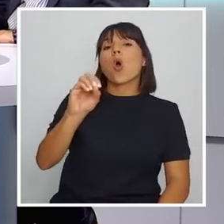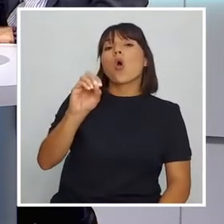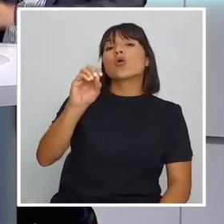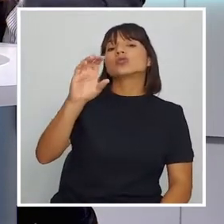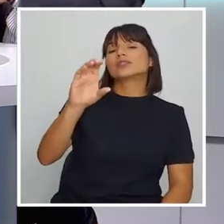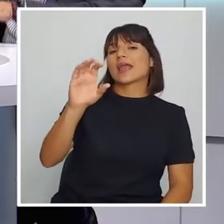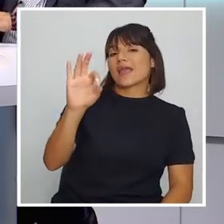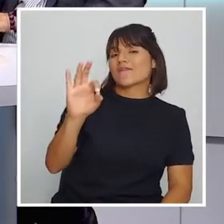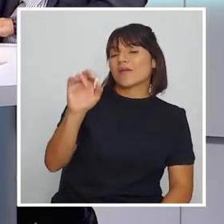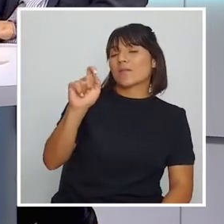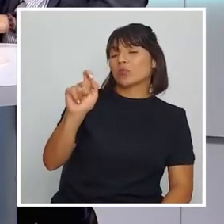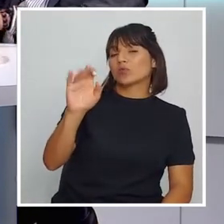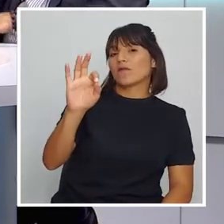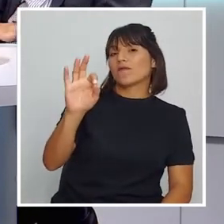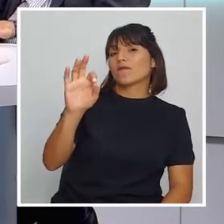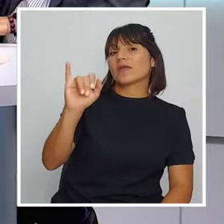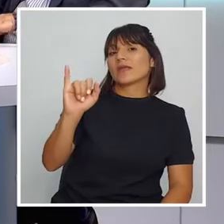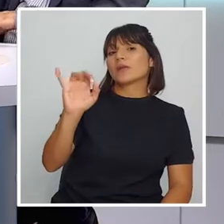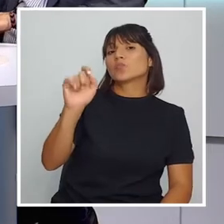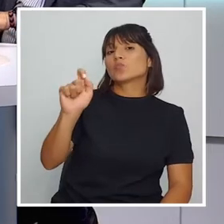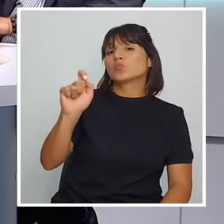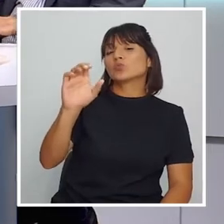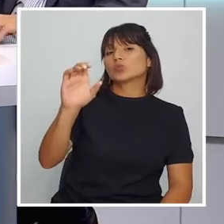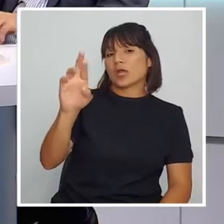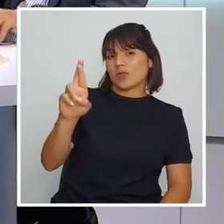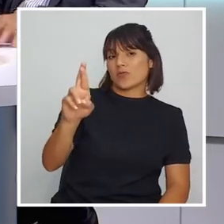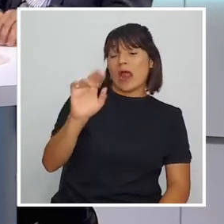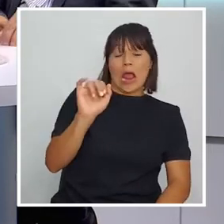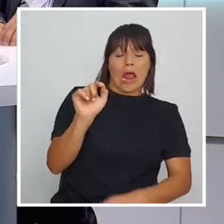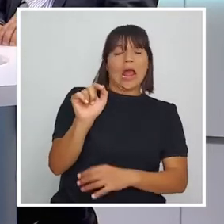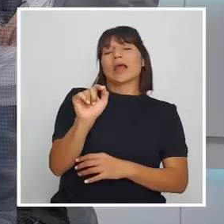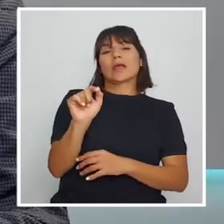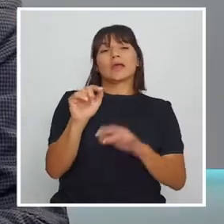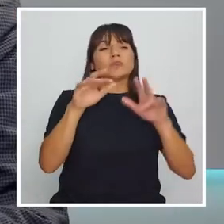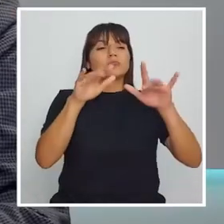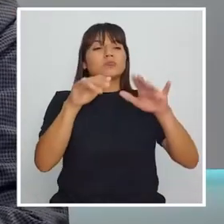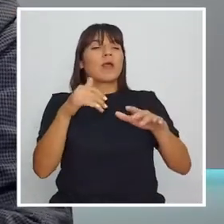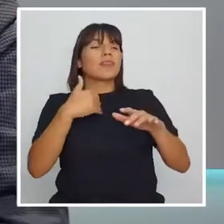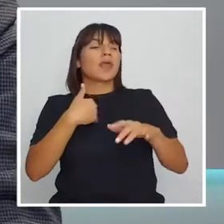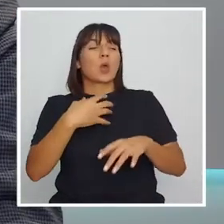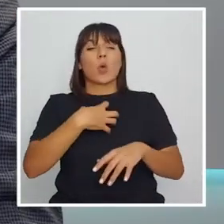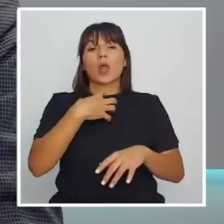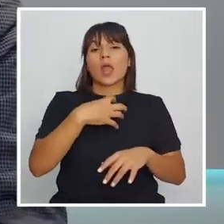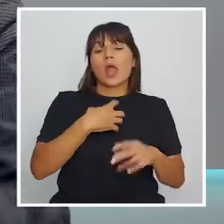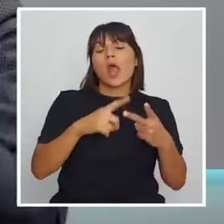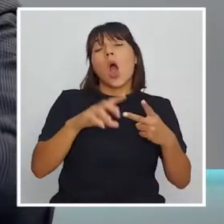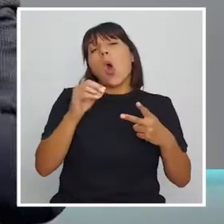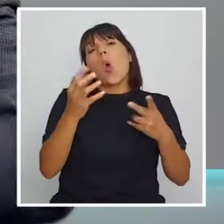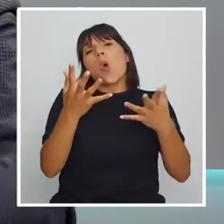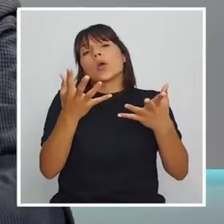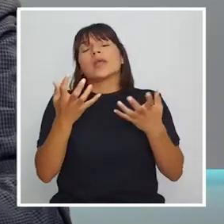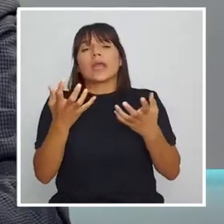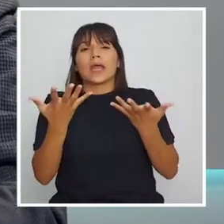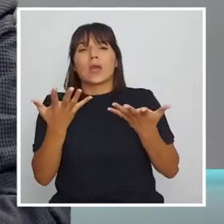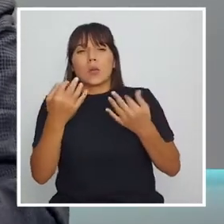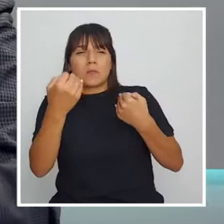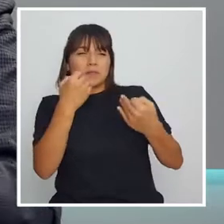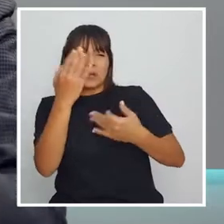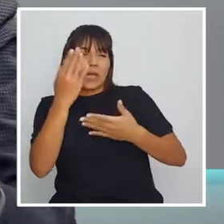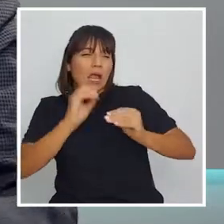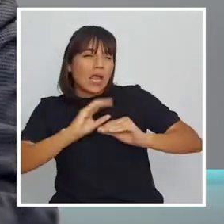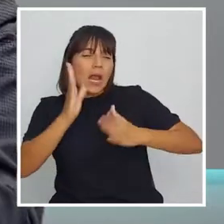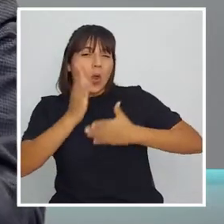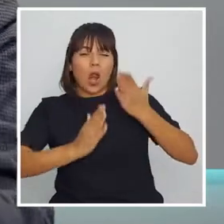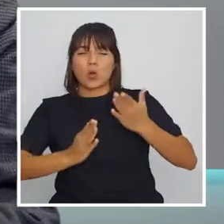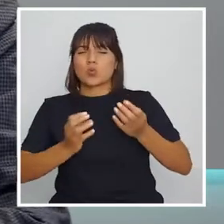info@ocf.fi.cr. Ahí nos ponen y nos dicen, mire, tengo una queja o quisiera que me aclaren tal cosa. Hay un montón de material. En la